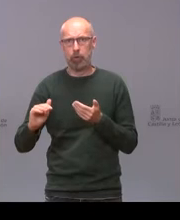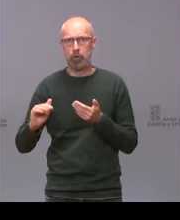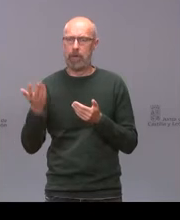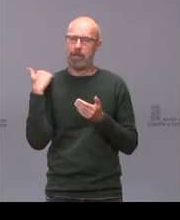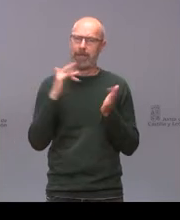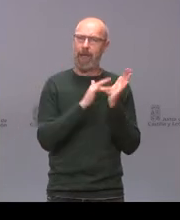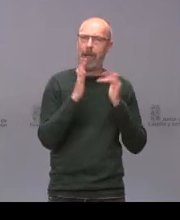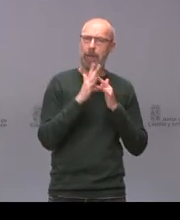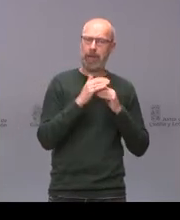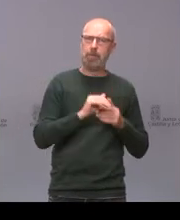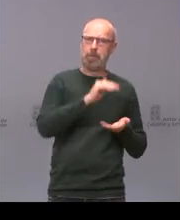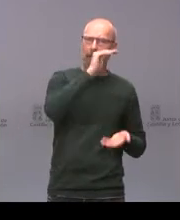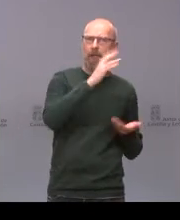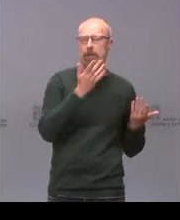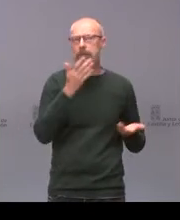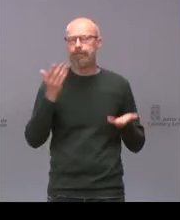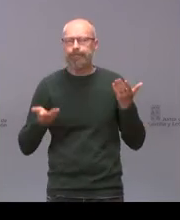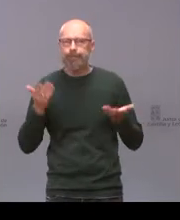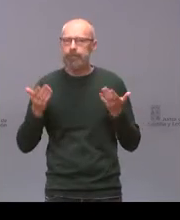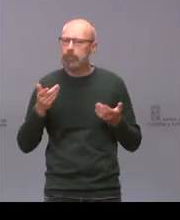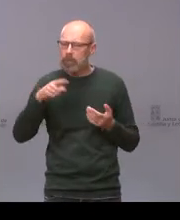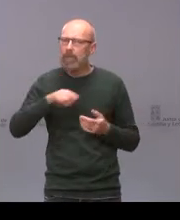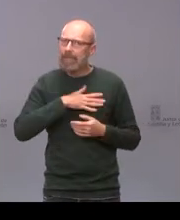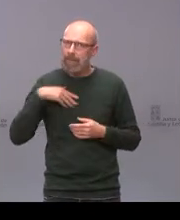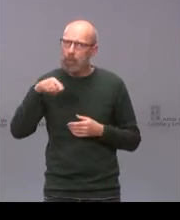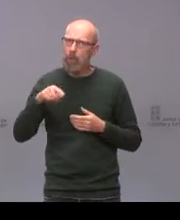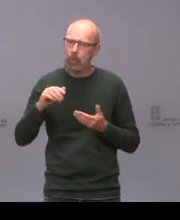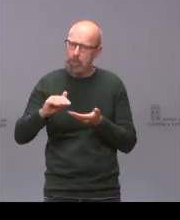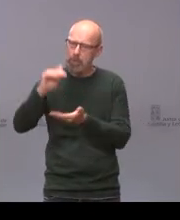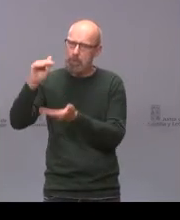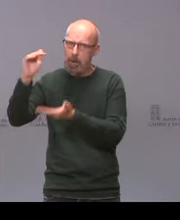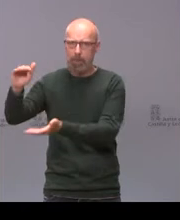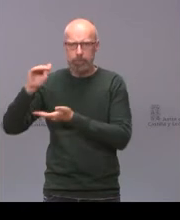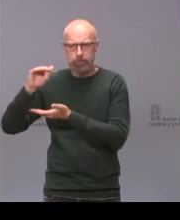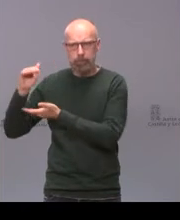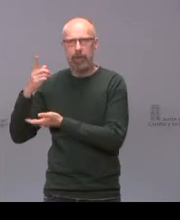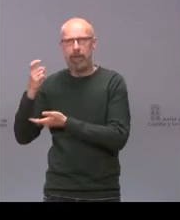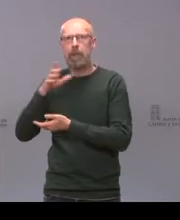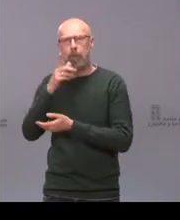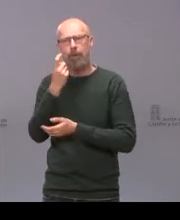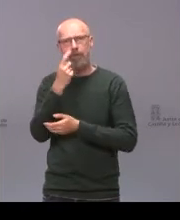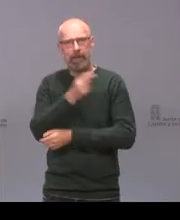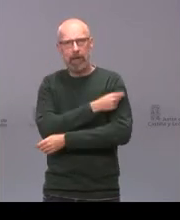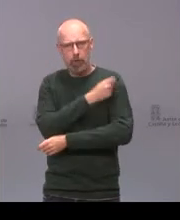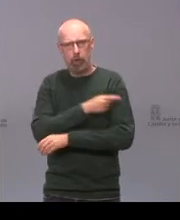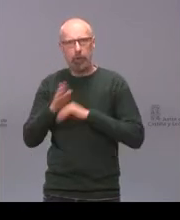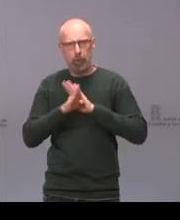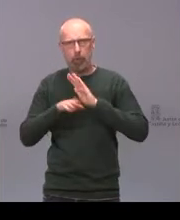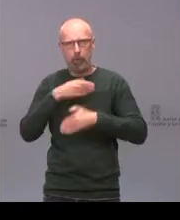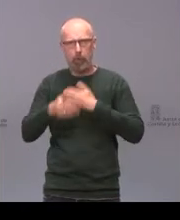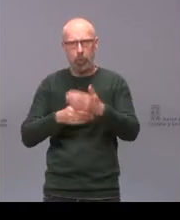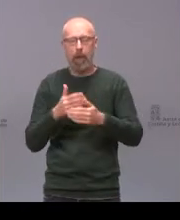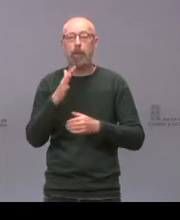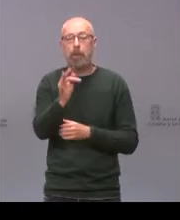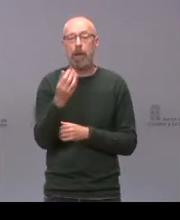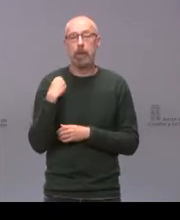abril. Esperamos que esto se corrija, porque tenemos que seguir vacunando y tenemos además que poner las segundas dosis